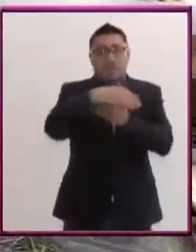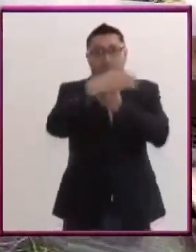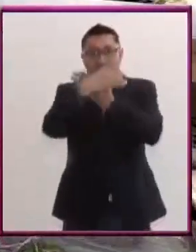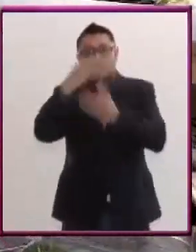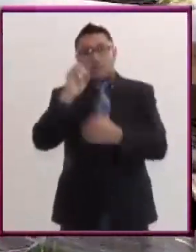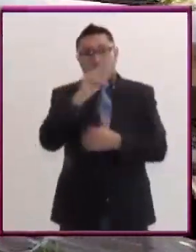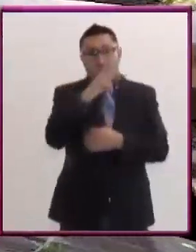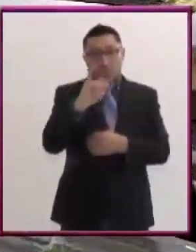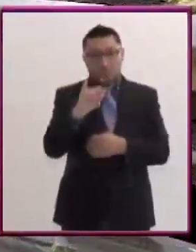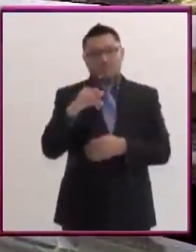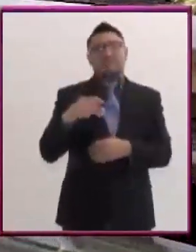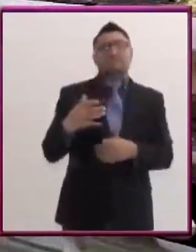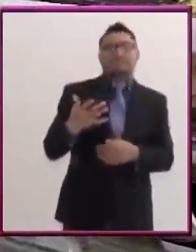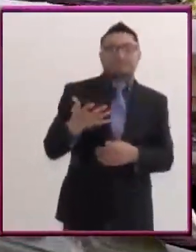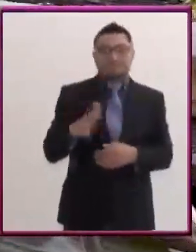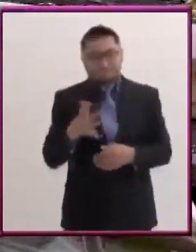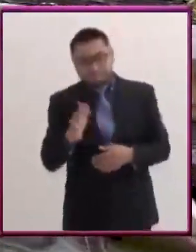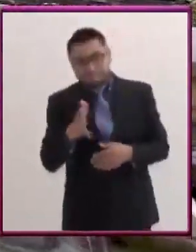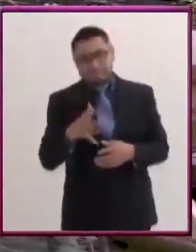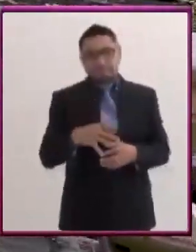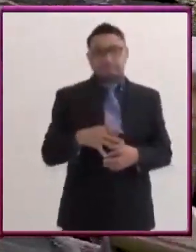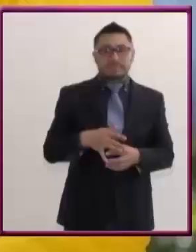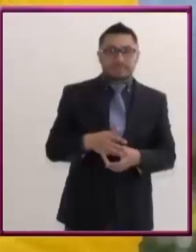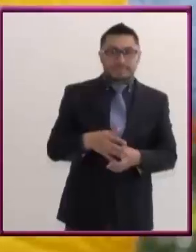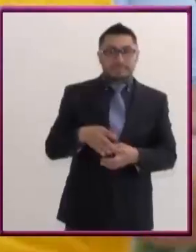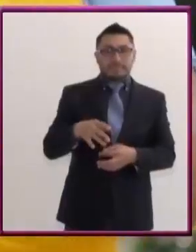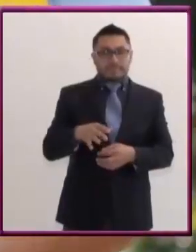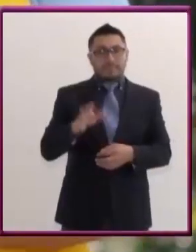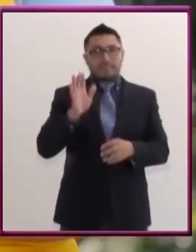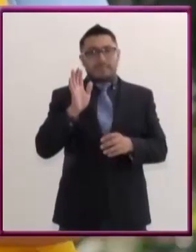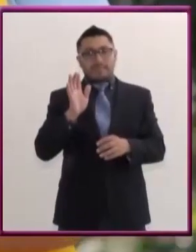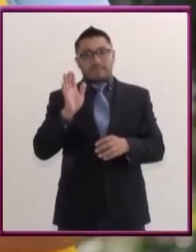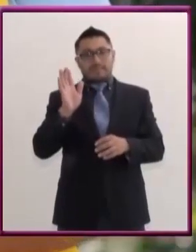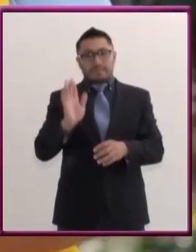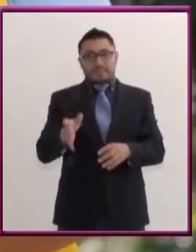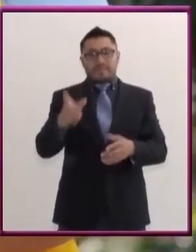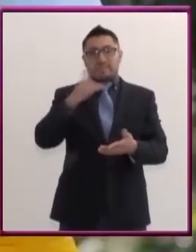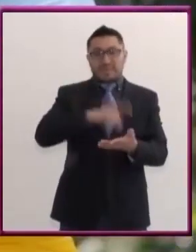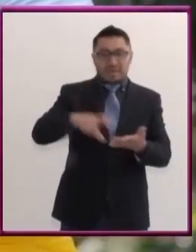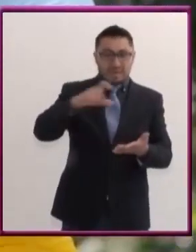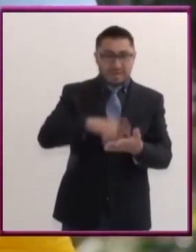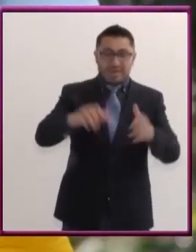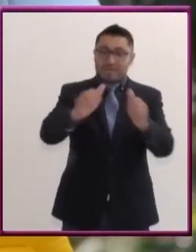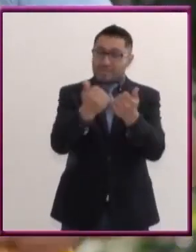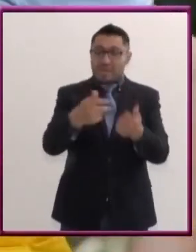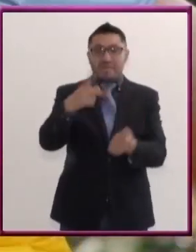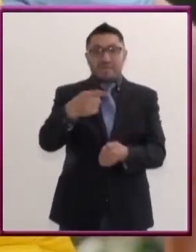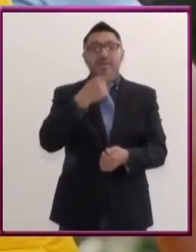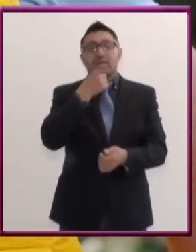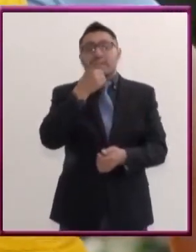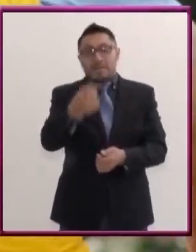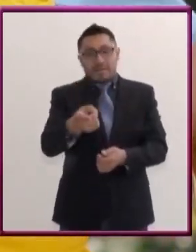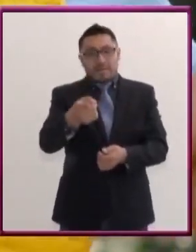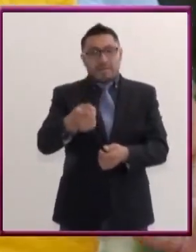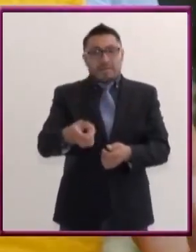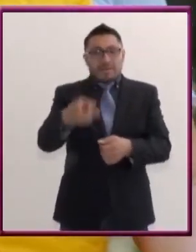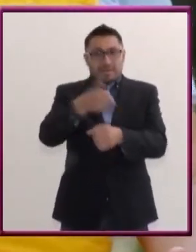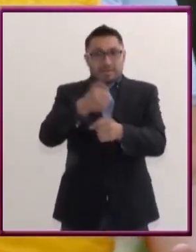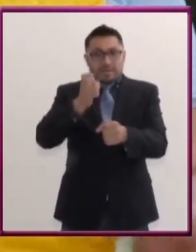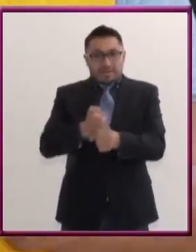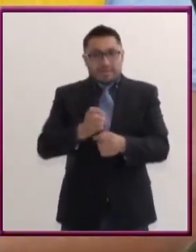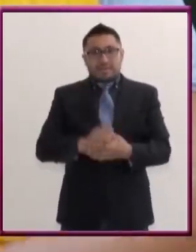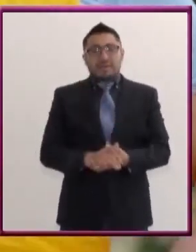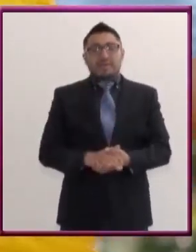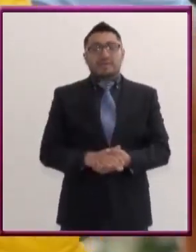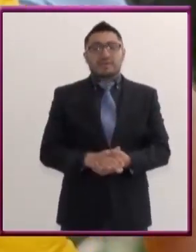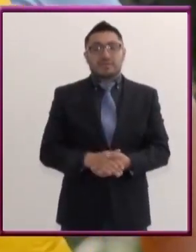pi. Más o menos. Aunque ya me gané mi pie, te invito a que veamos qué nos cuenta nuestro invitado sobre pi